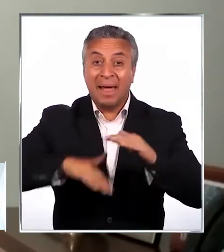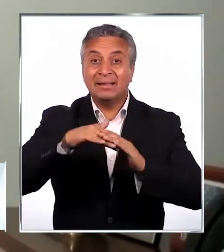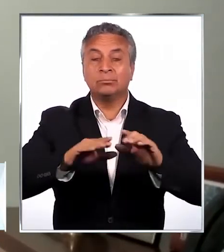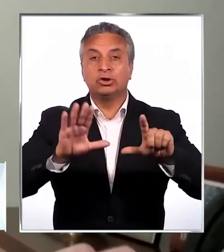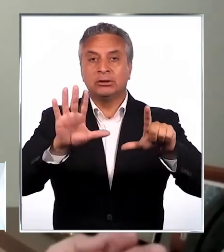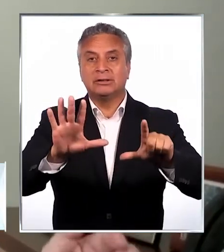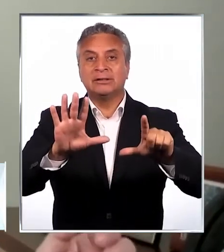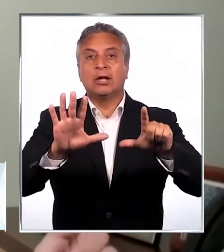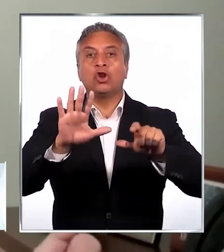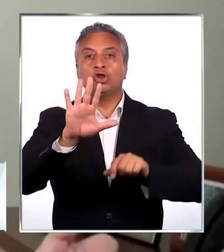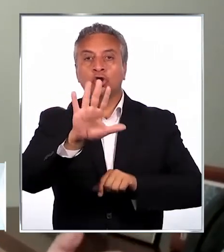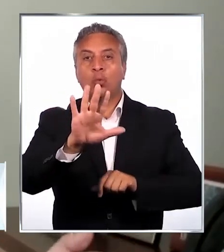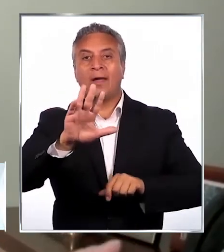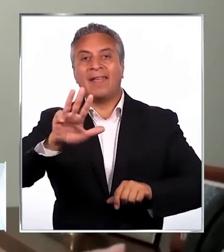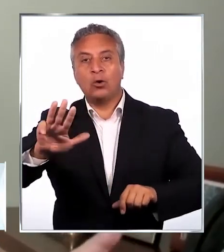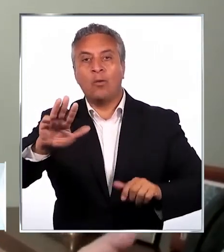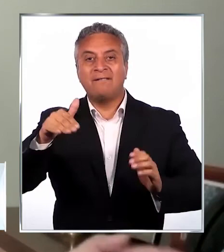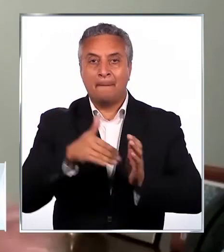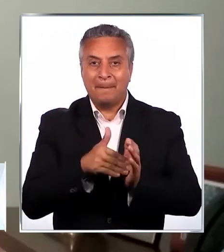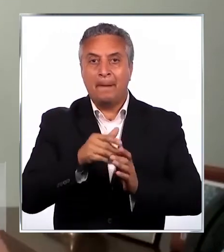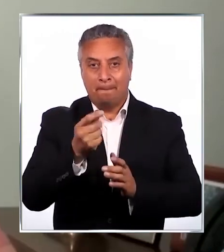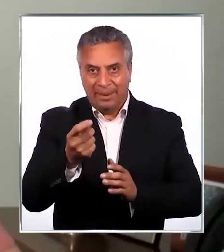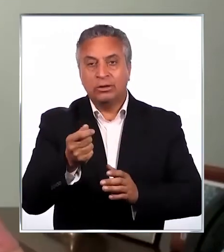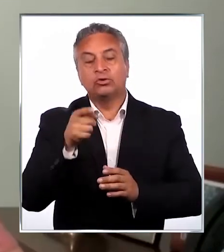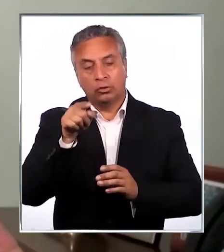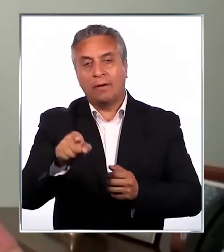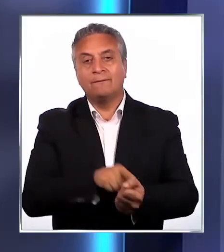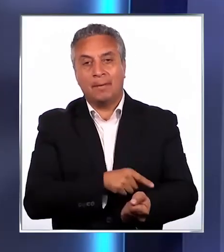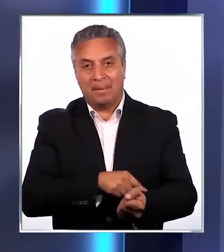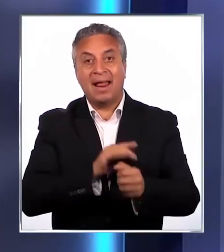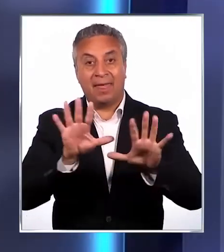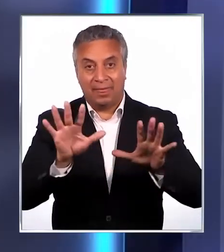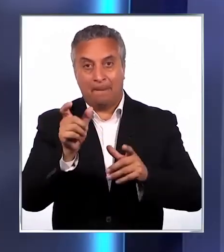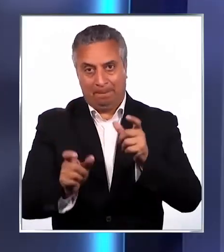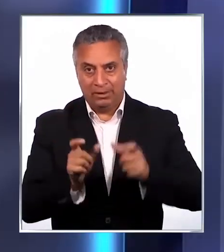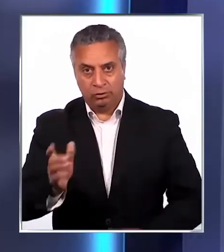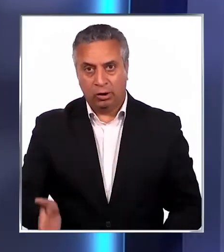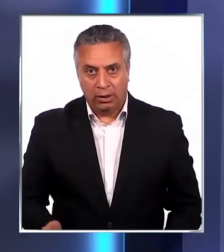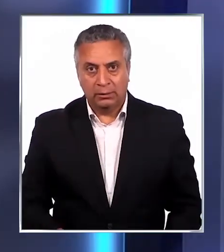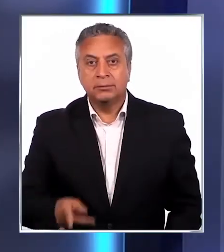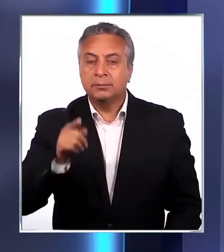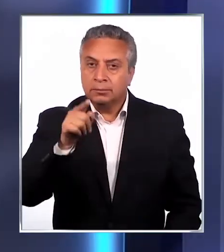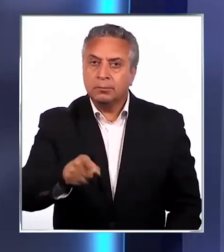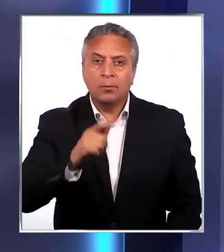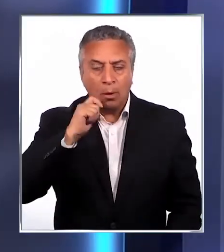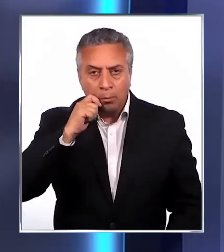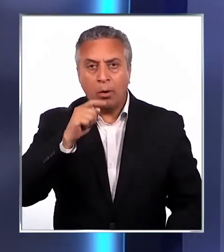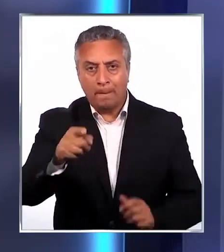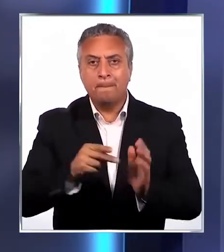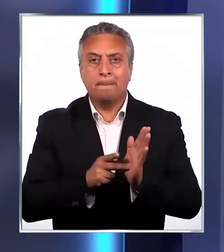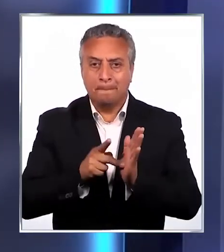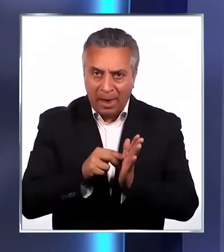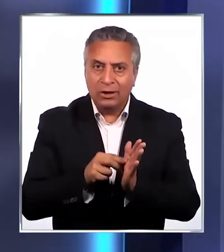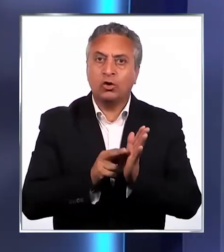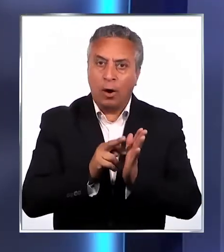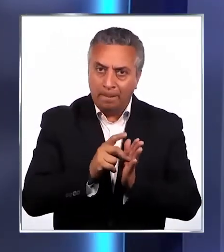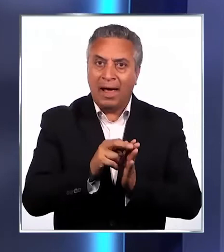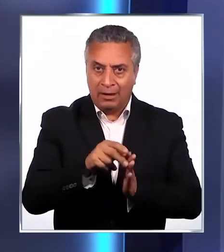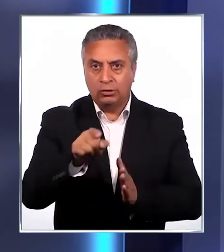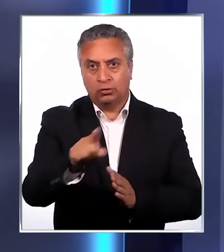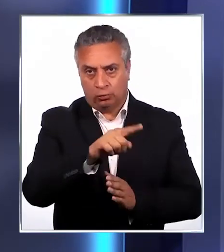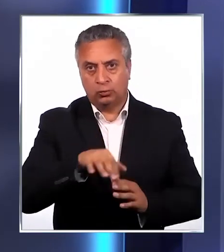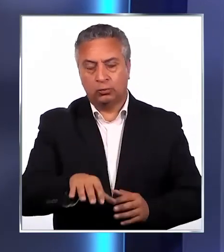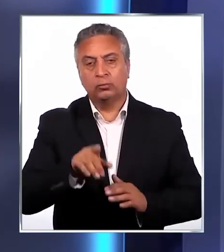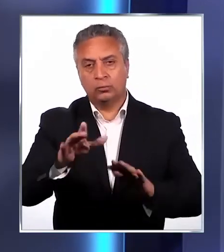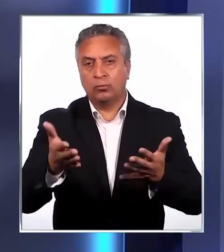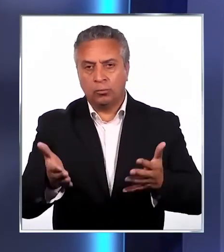es 759.000 pesos en una familia de 10. Y esto tiene mucho que ver, y usted lo decía al principio, con la fase del plan paso a paso en el que está